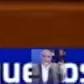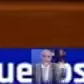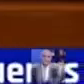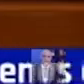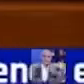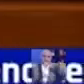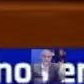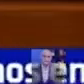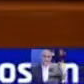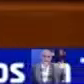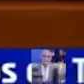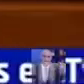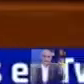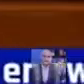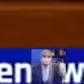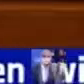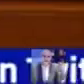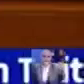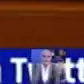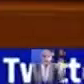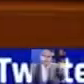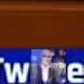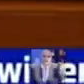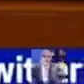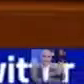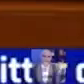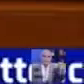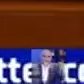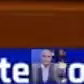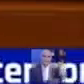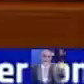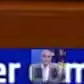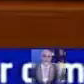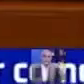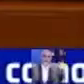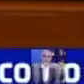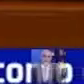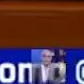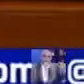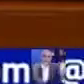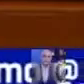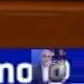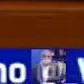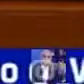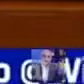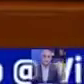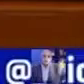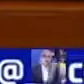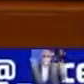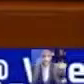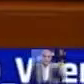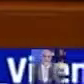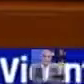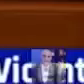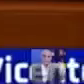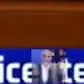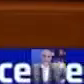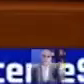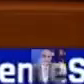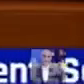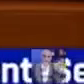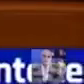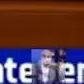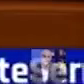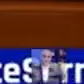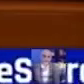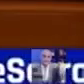quien le estimo personalmente y le respeto sus criterios políticos. Pero debo decir que sí hay